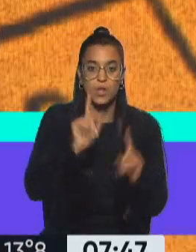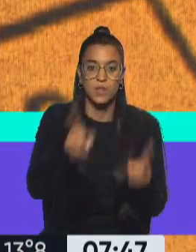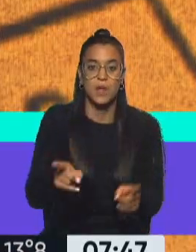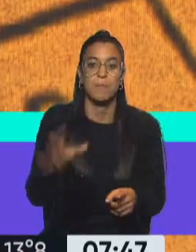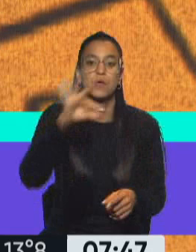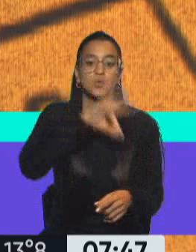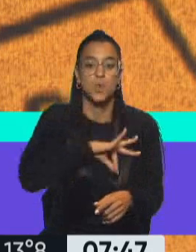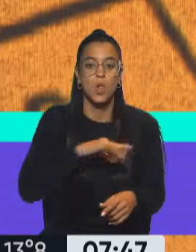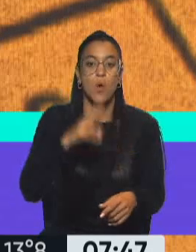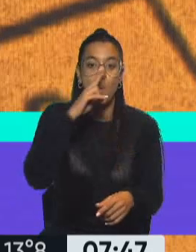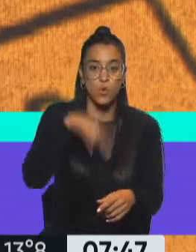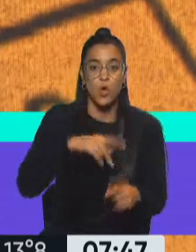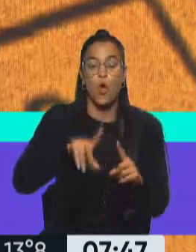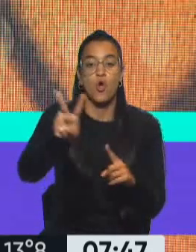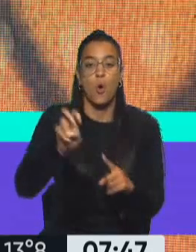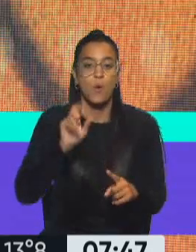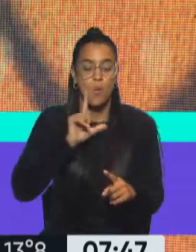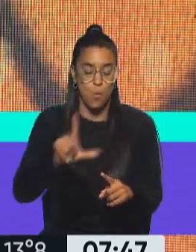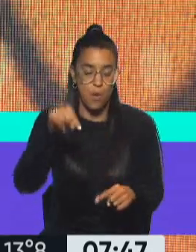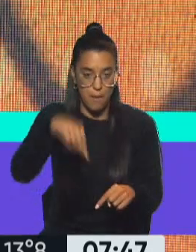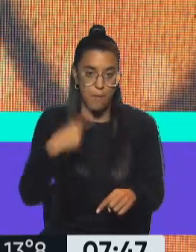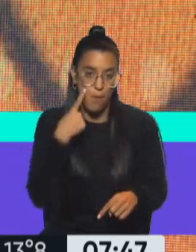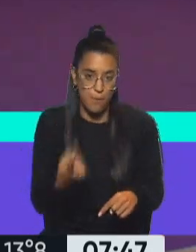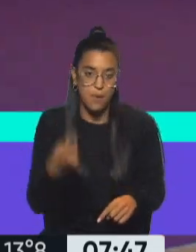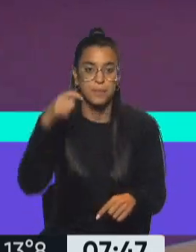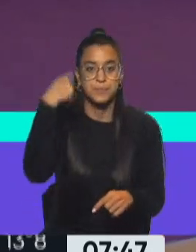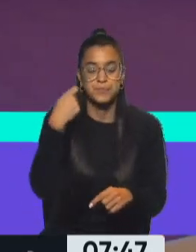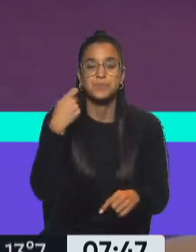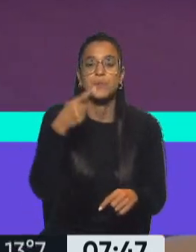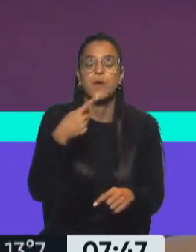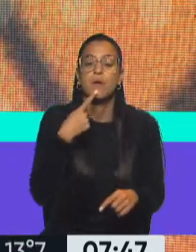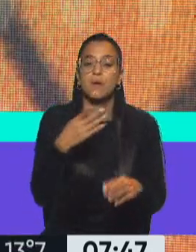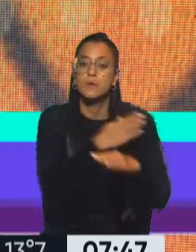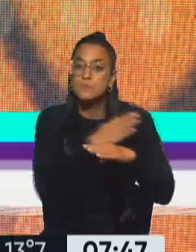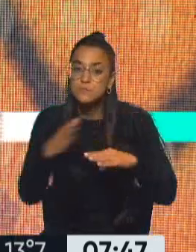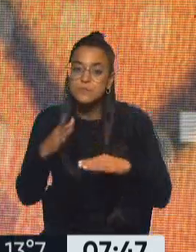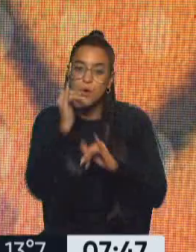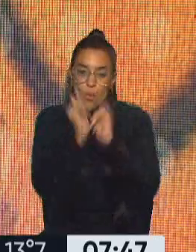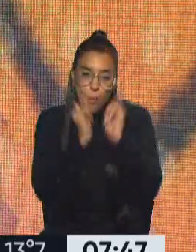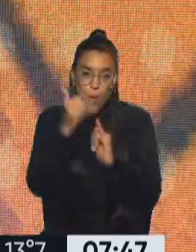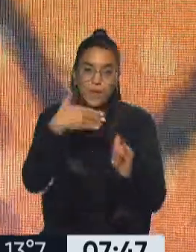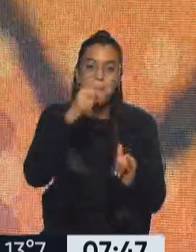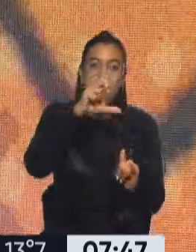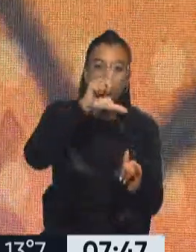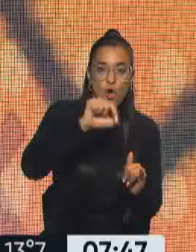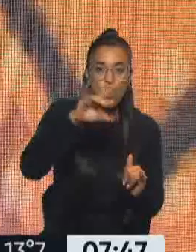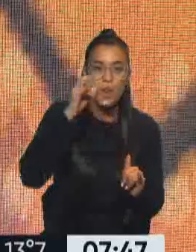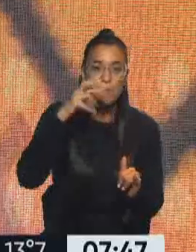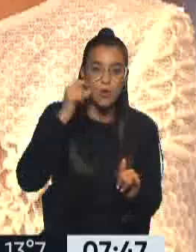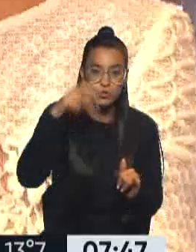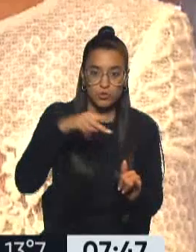de junio, que se cobran en julio? Vemos una nota que hicimos con Mercedes Marcó del Ponte a propósito justamente de este tema y ya volvemos con todos los